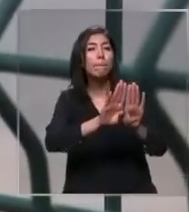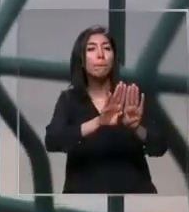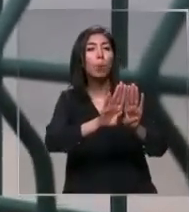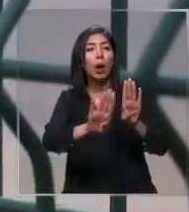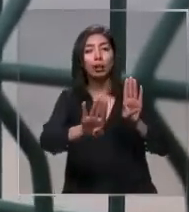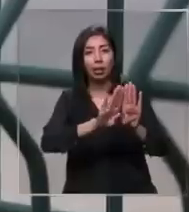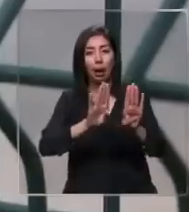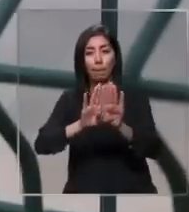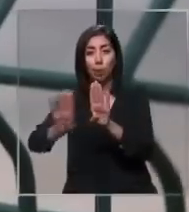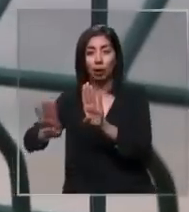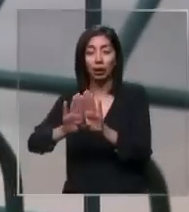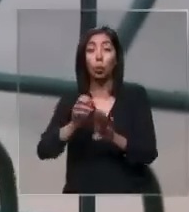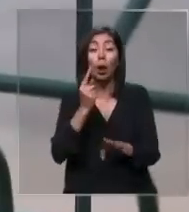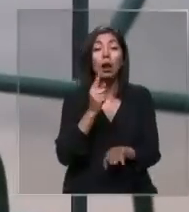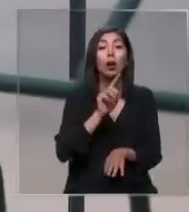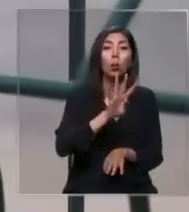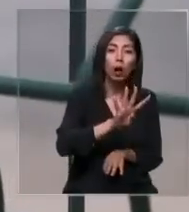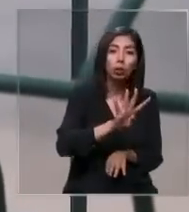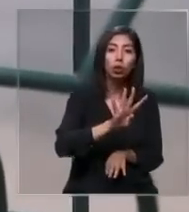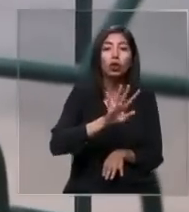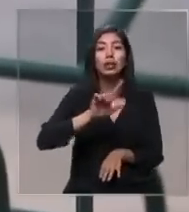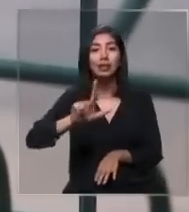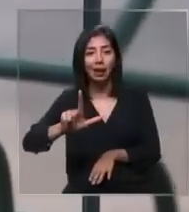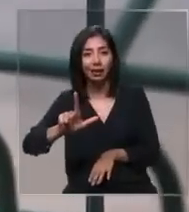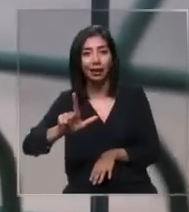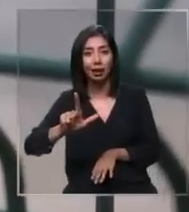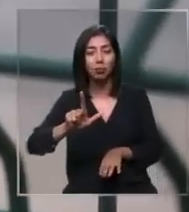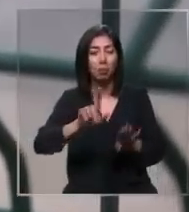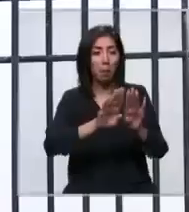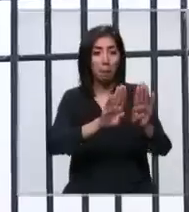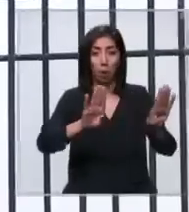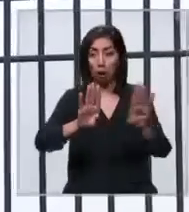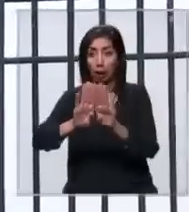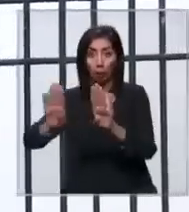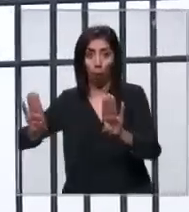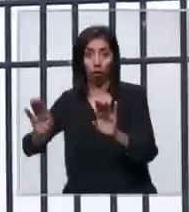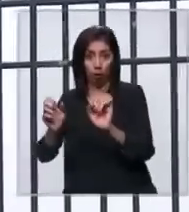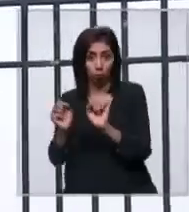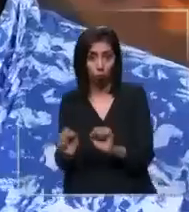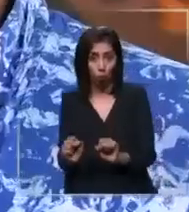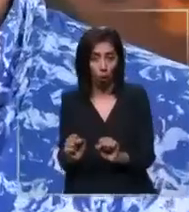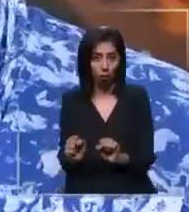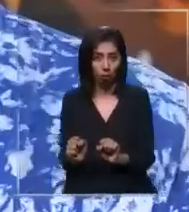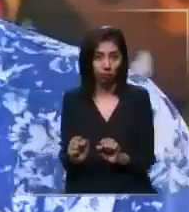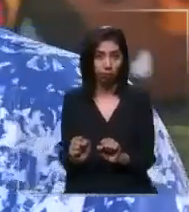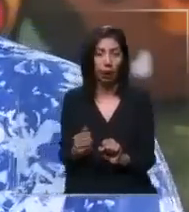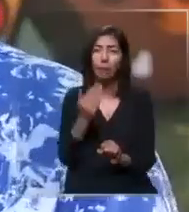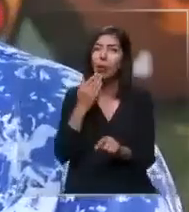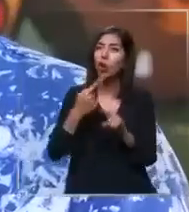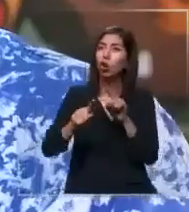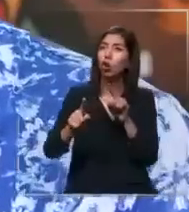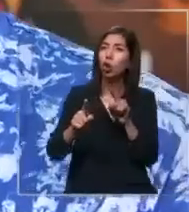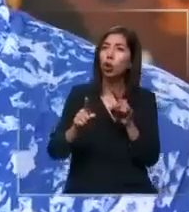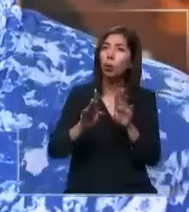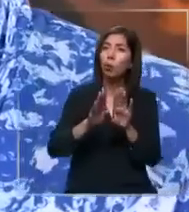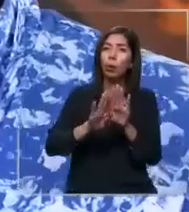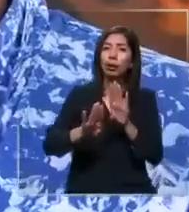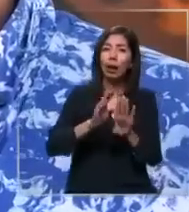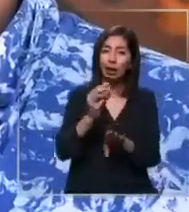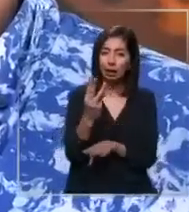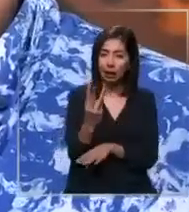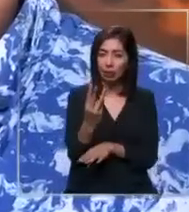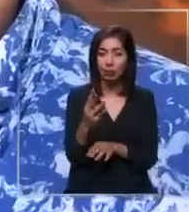dicen, que es el 4, el 7, que son muy permeables. Hay otro que creo que es el 3, si no me equivoco. ¿A cuántos pasos quedamos de la